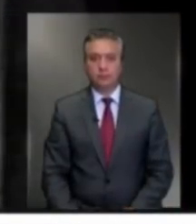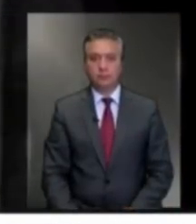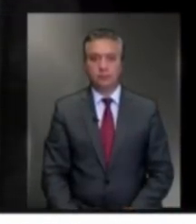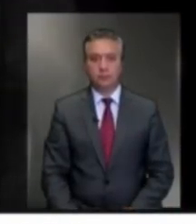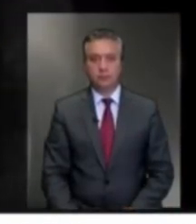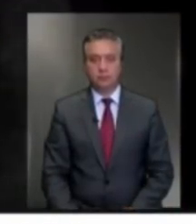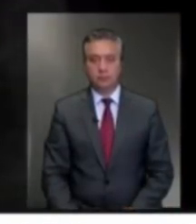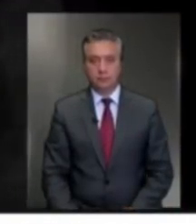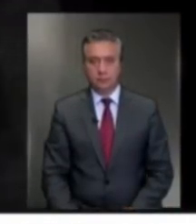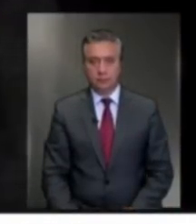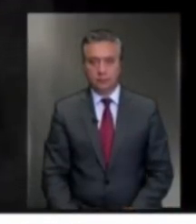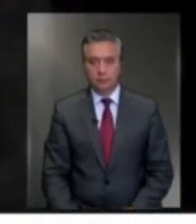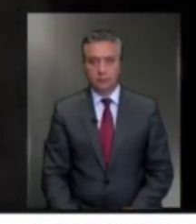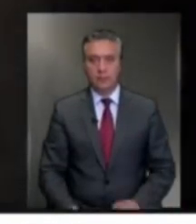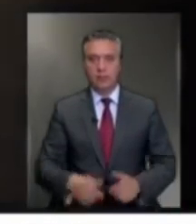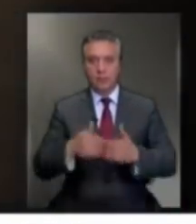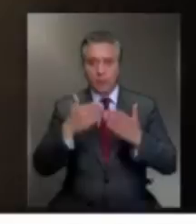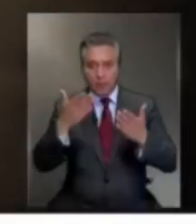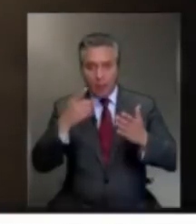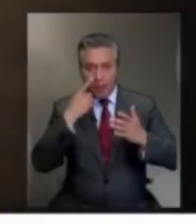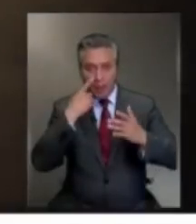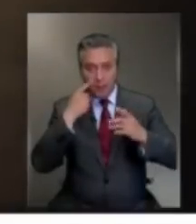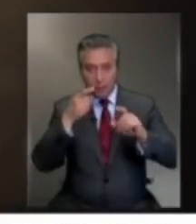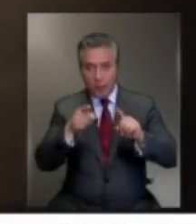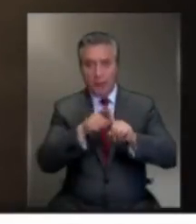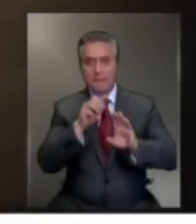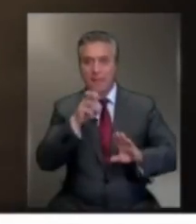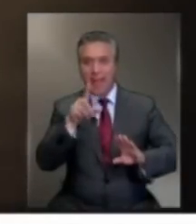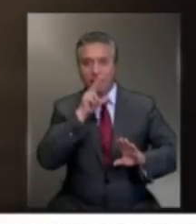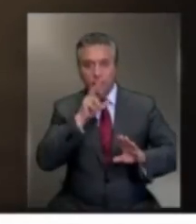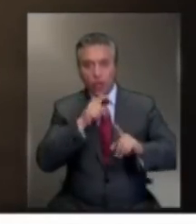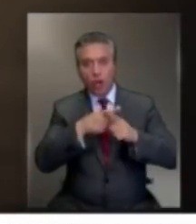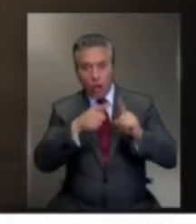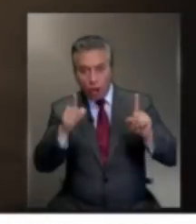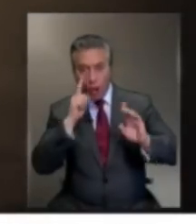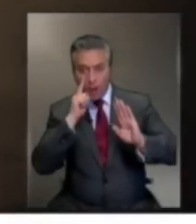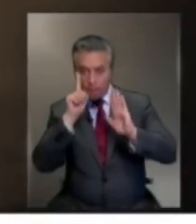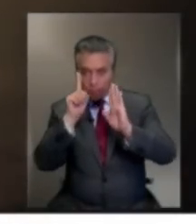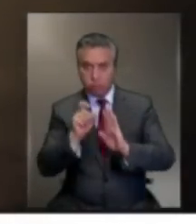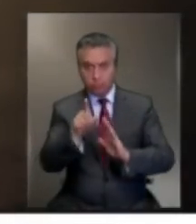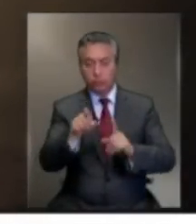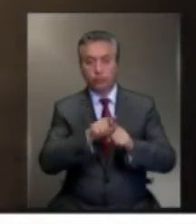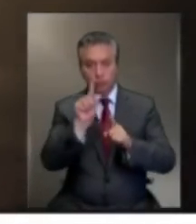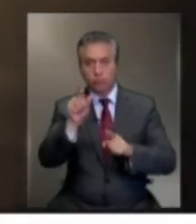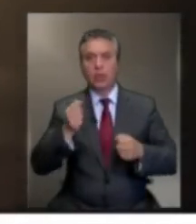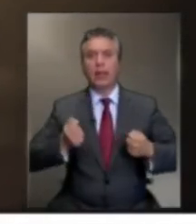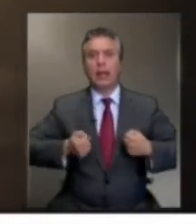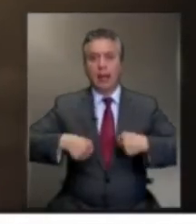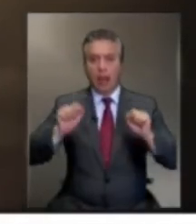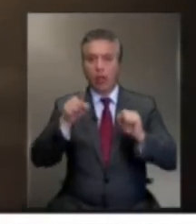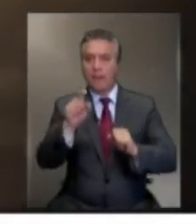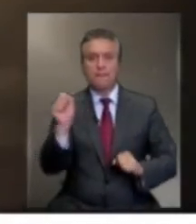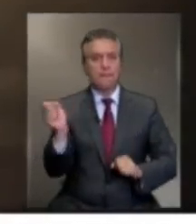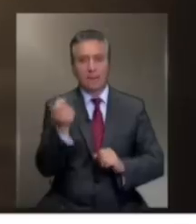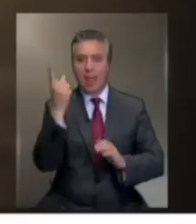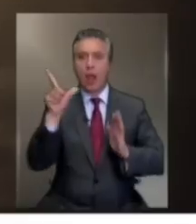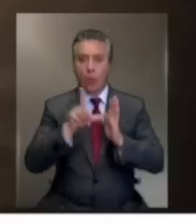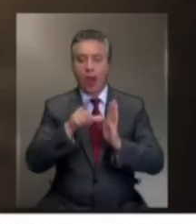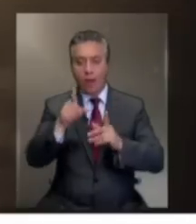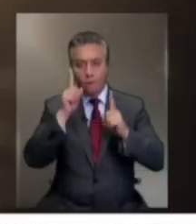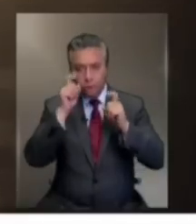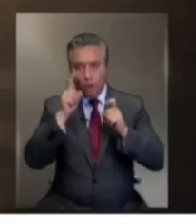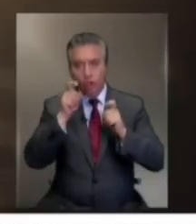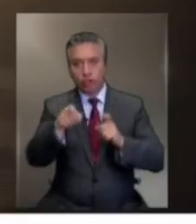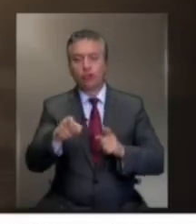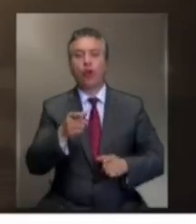Santiago la imagen emblemática del maestro y esta otra la más reciente ganadora del primer lugar de fotoperiodismo del